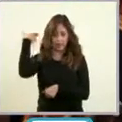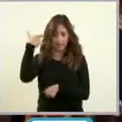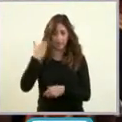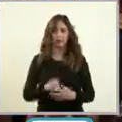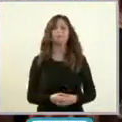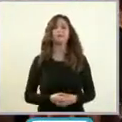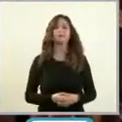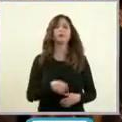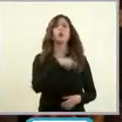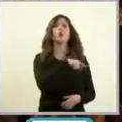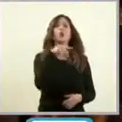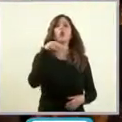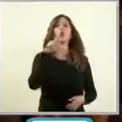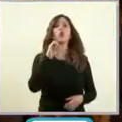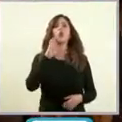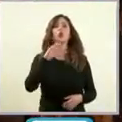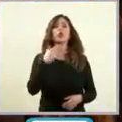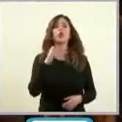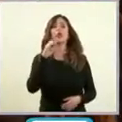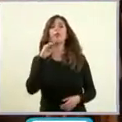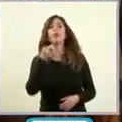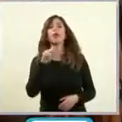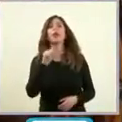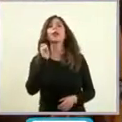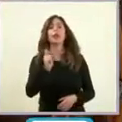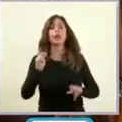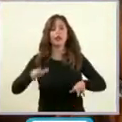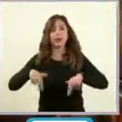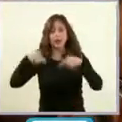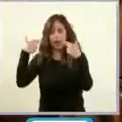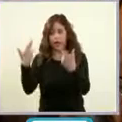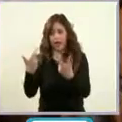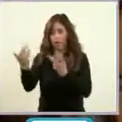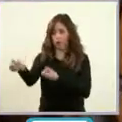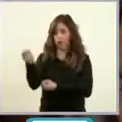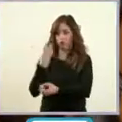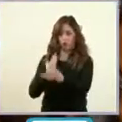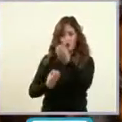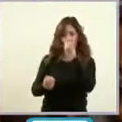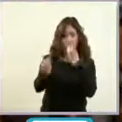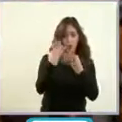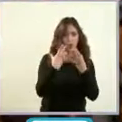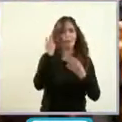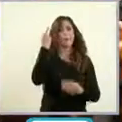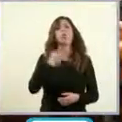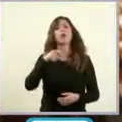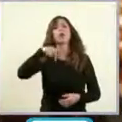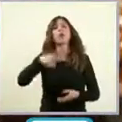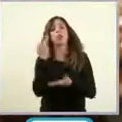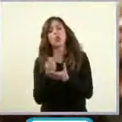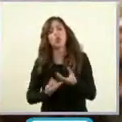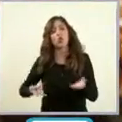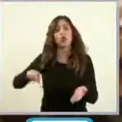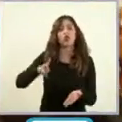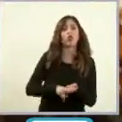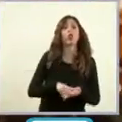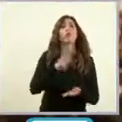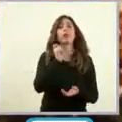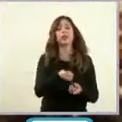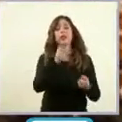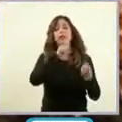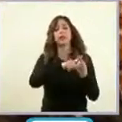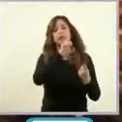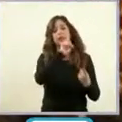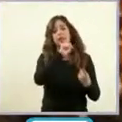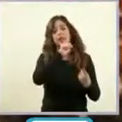en Nochebuena, Navidad es de tú a tú. Más bien en España, y aquí tenemos como que la doble tradición del Niño Jesús o Santa Claus